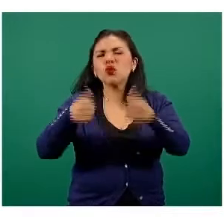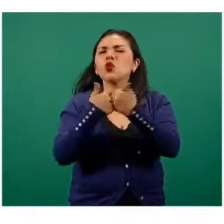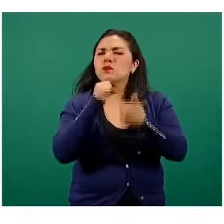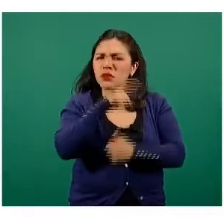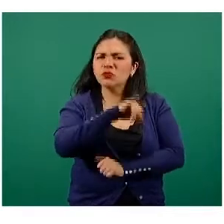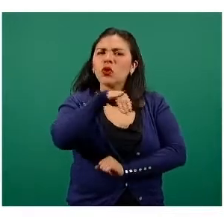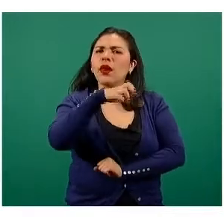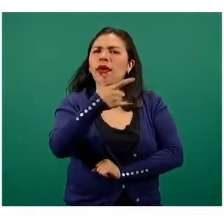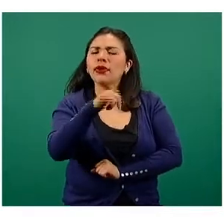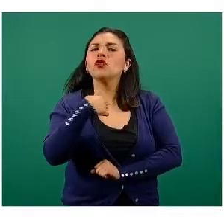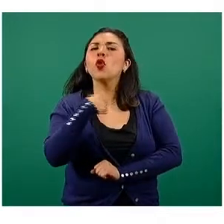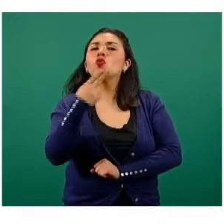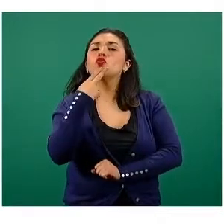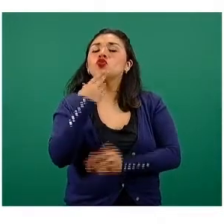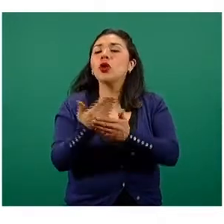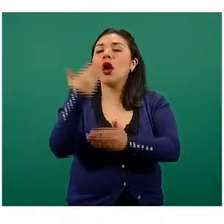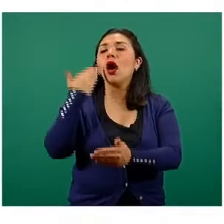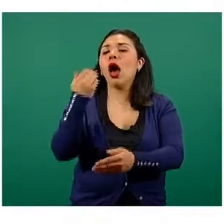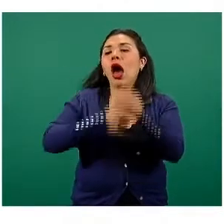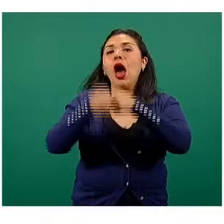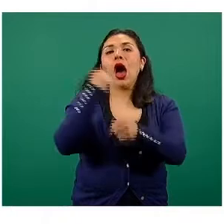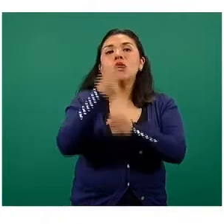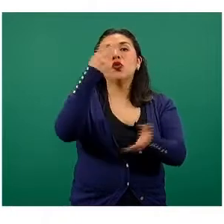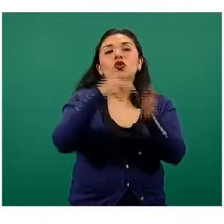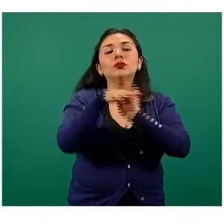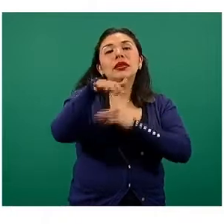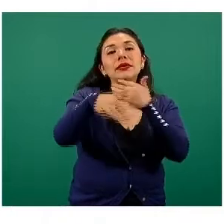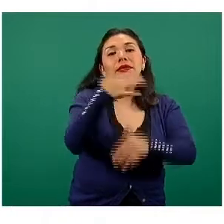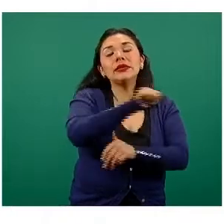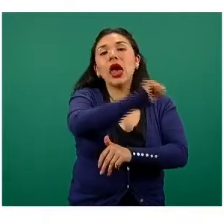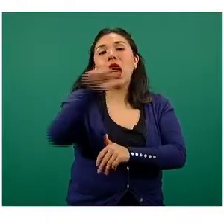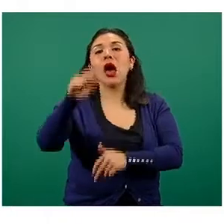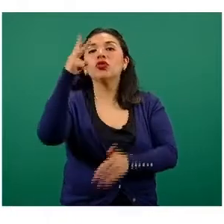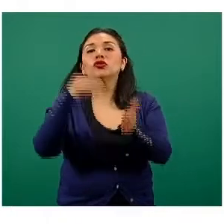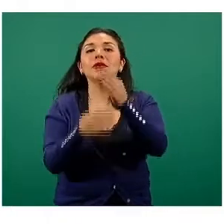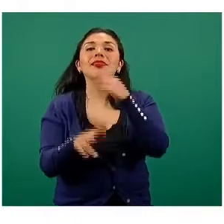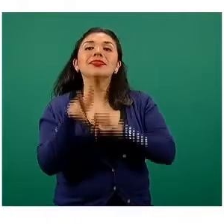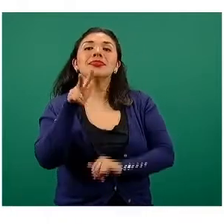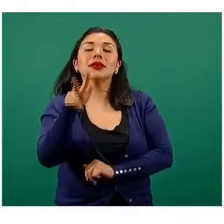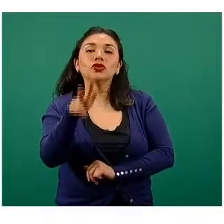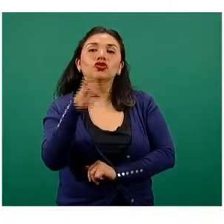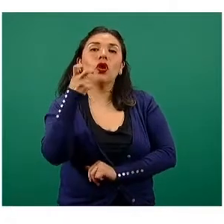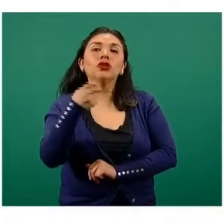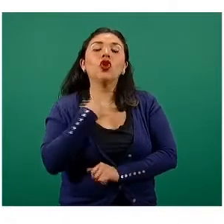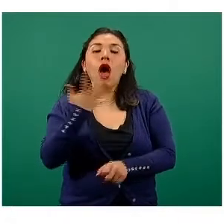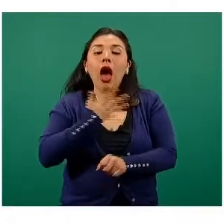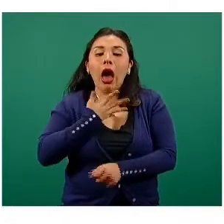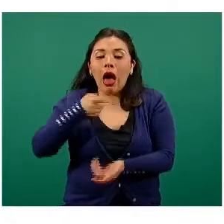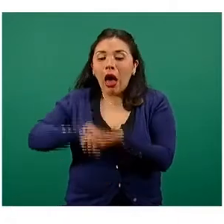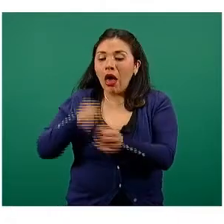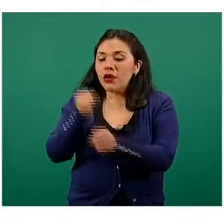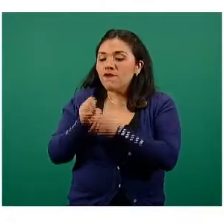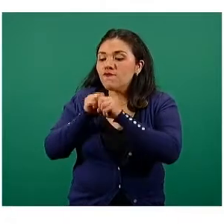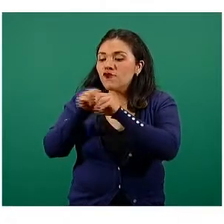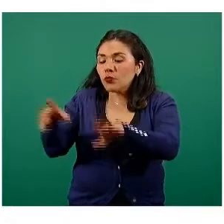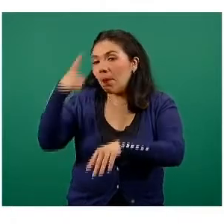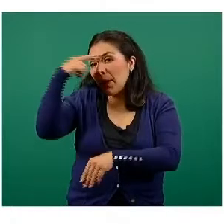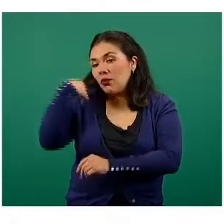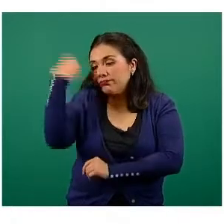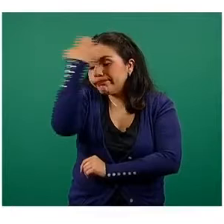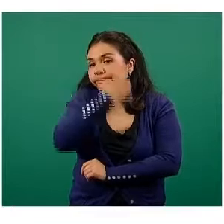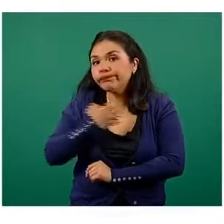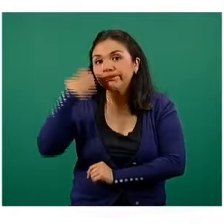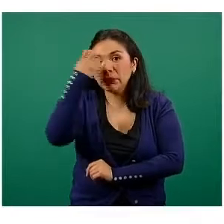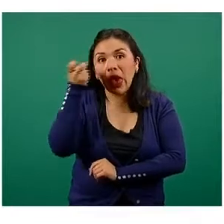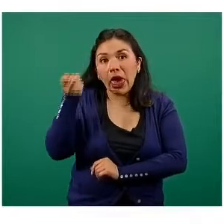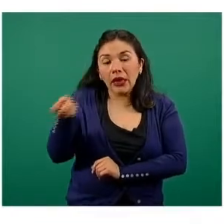INEGI, utilizamos desde 2015 al 2018, que eran los datos que teníamos más sólidos para estimar lo